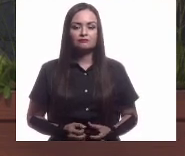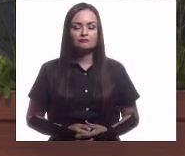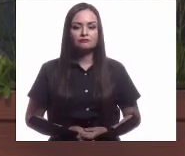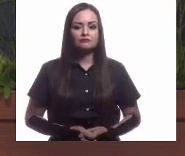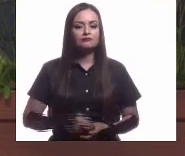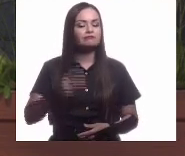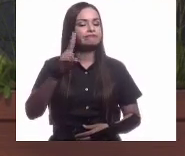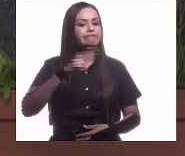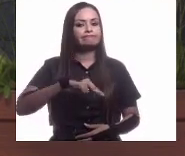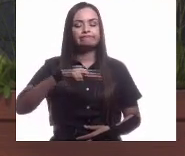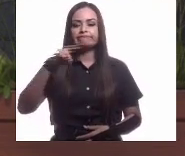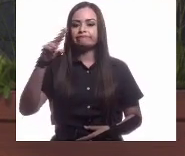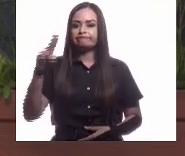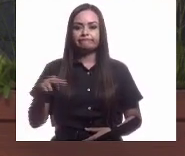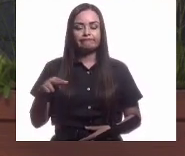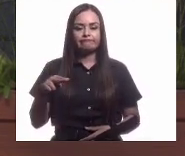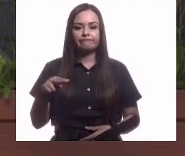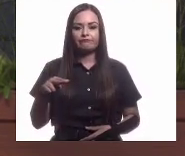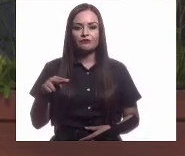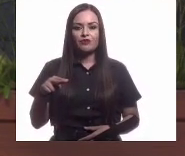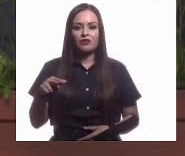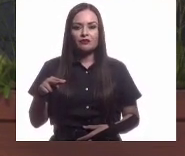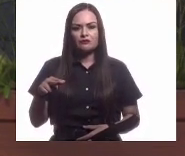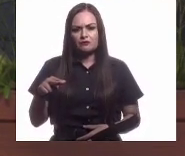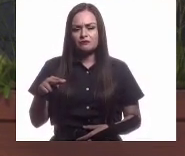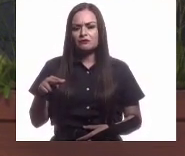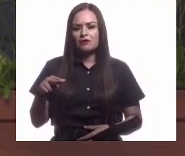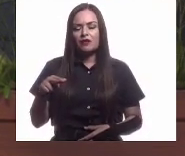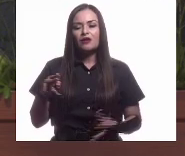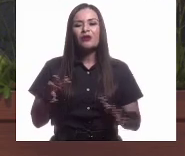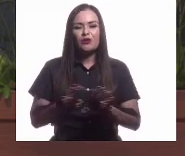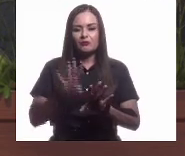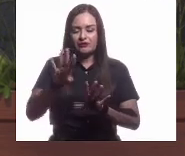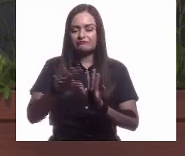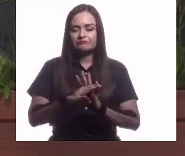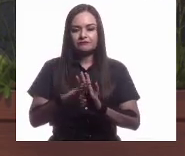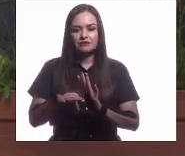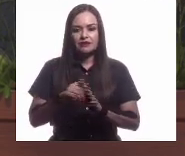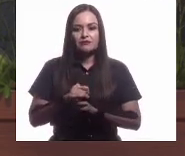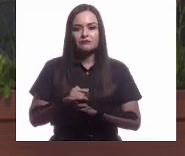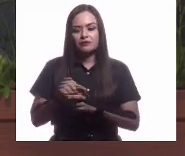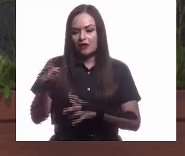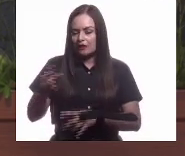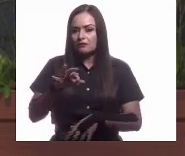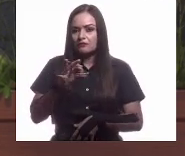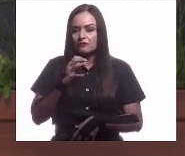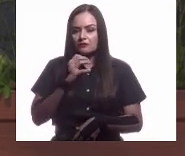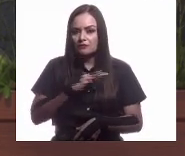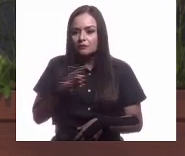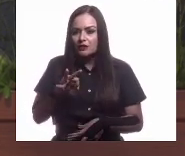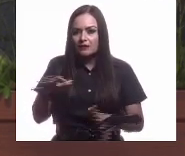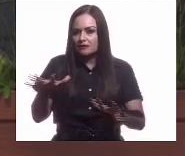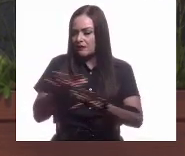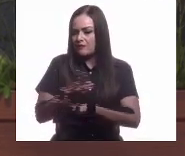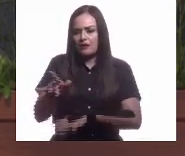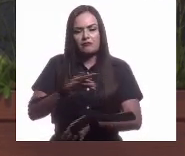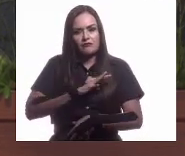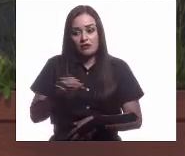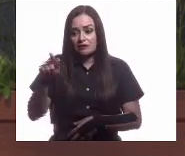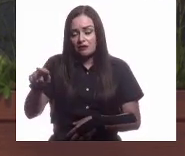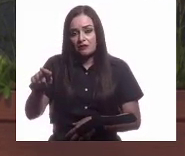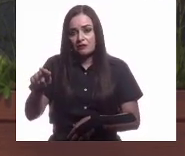nunca, nunca es tarde para corregir. Hay que ser humilde y reconocer cuando uno se